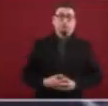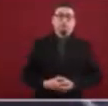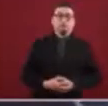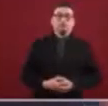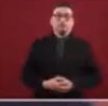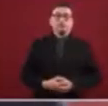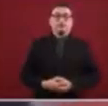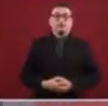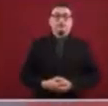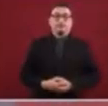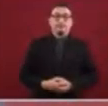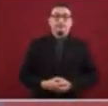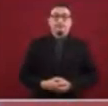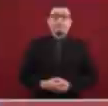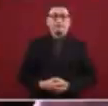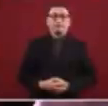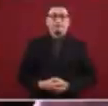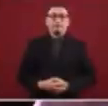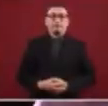A ver si